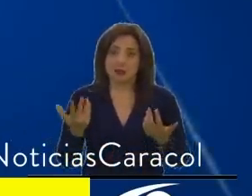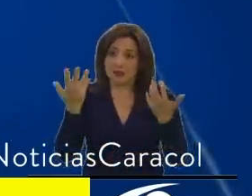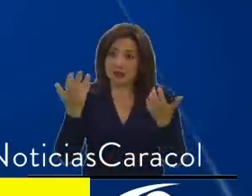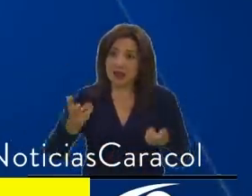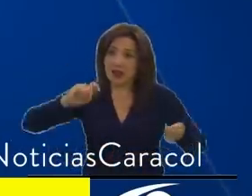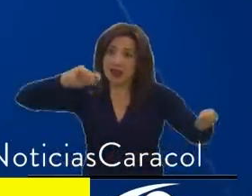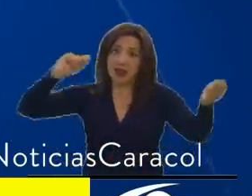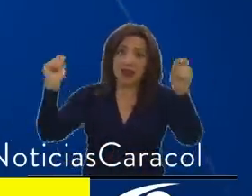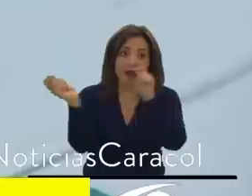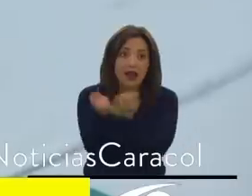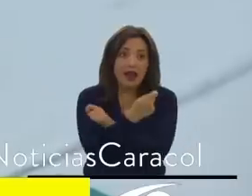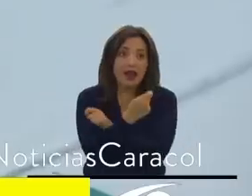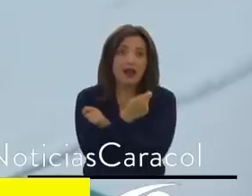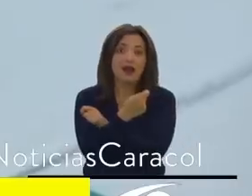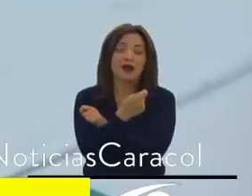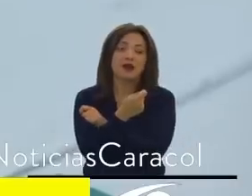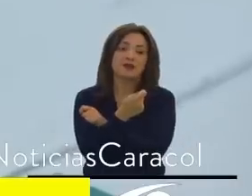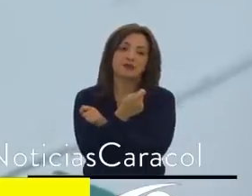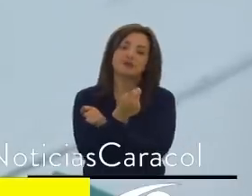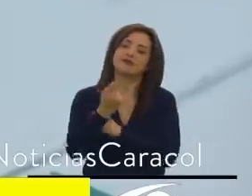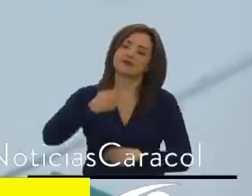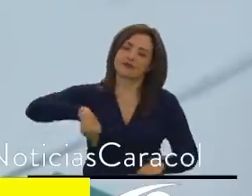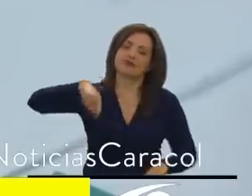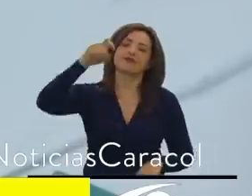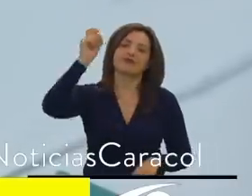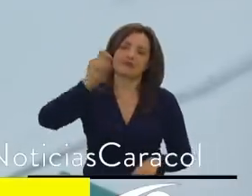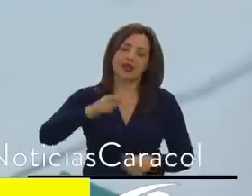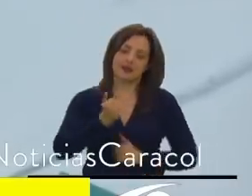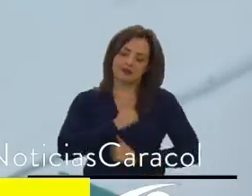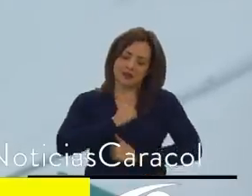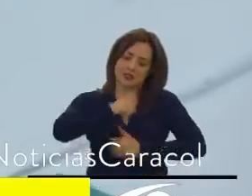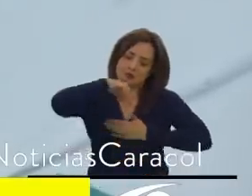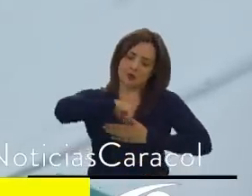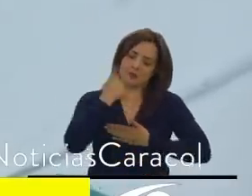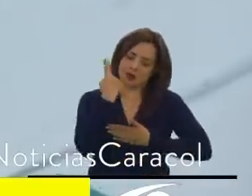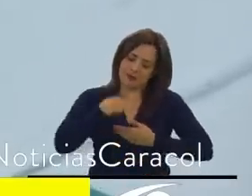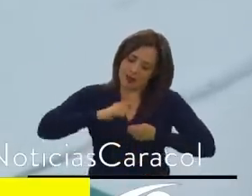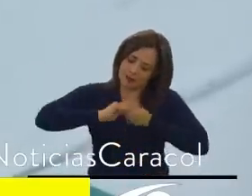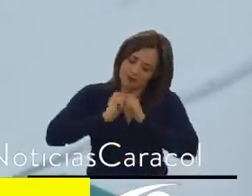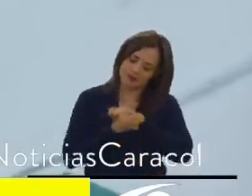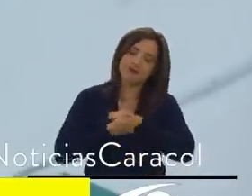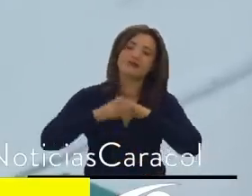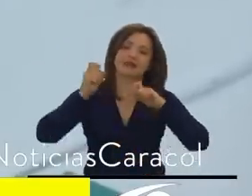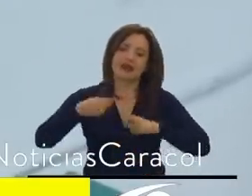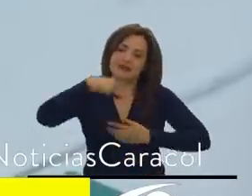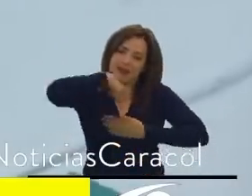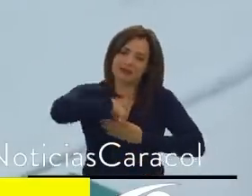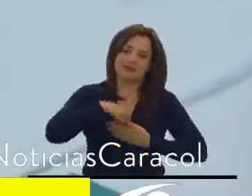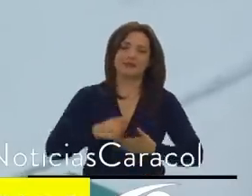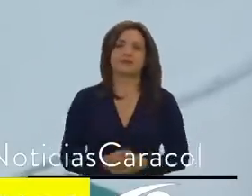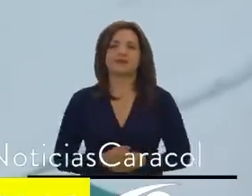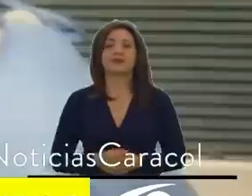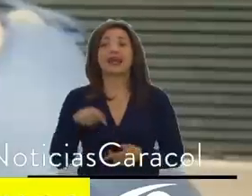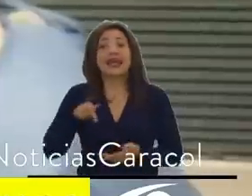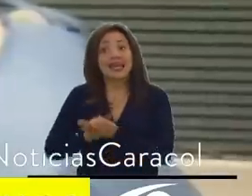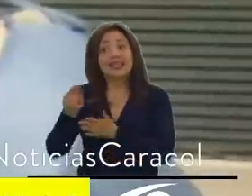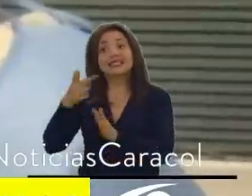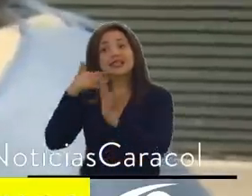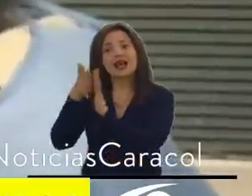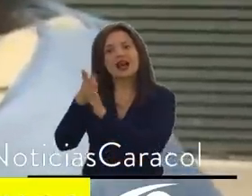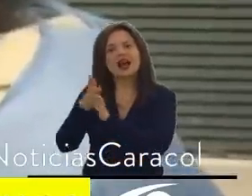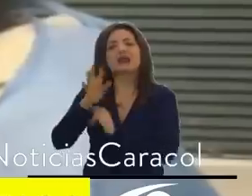cambio, lo tenemos que hacer desde nosotros, desde adentro. Un mensaje que comparte su